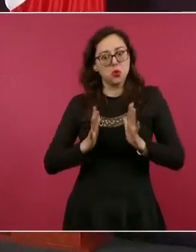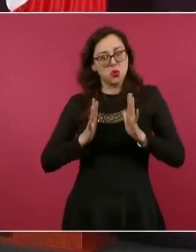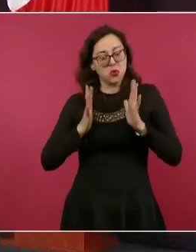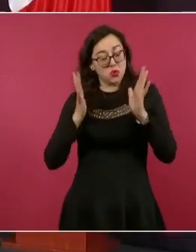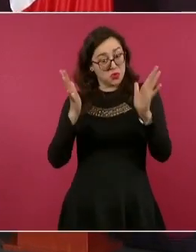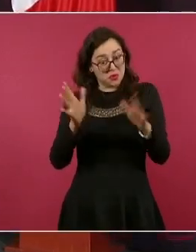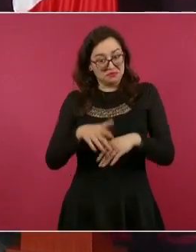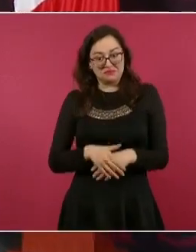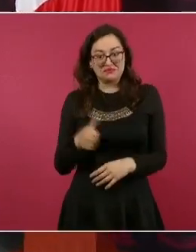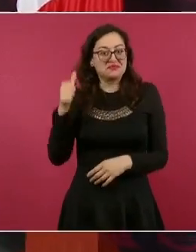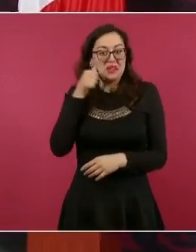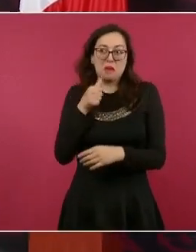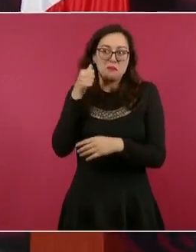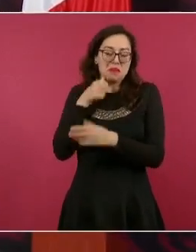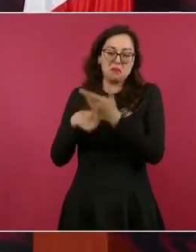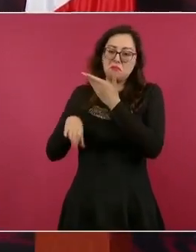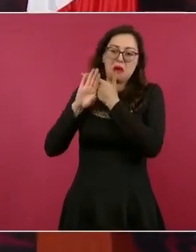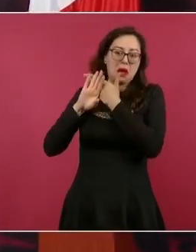atípico,